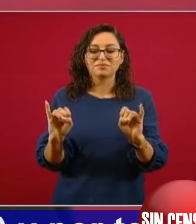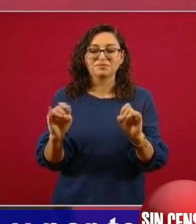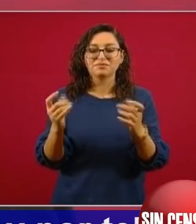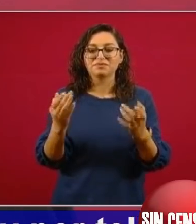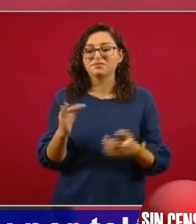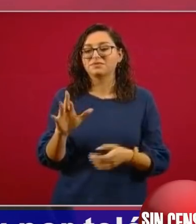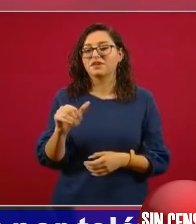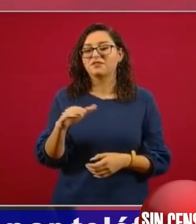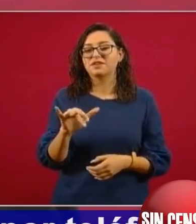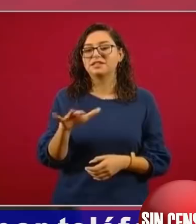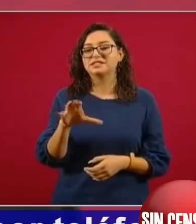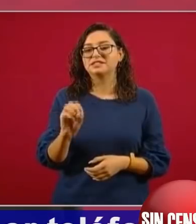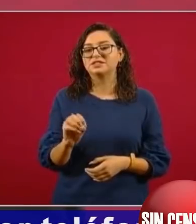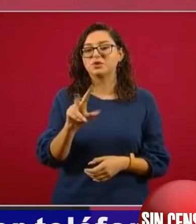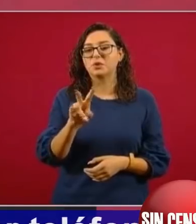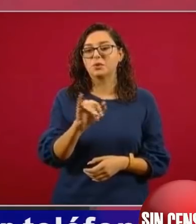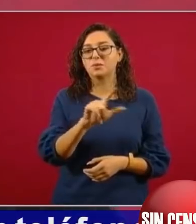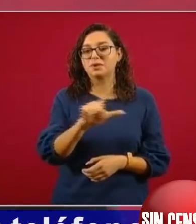Francisco Villa